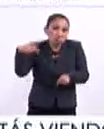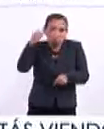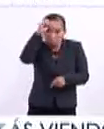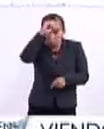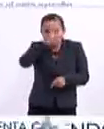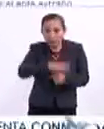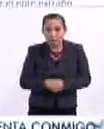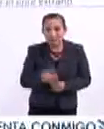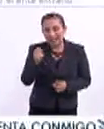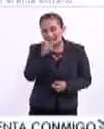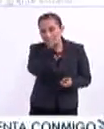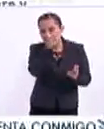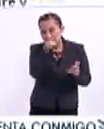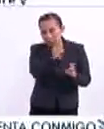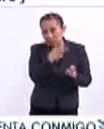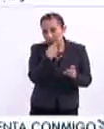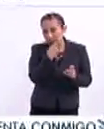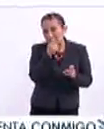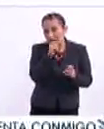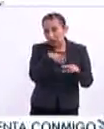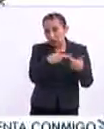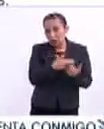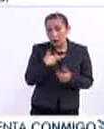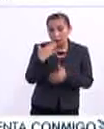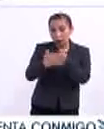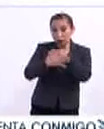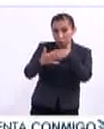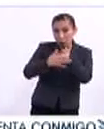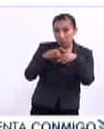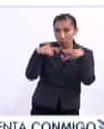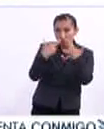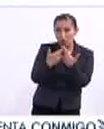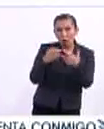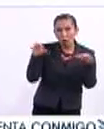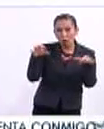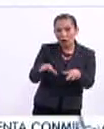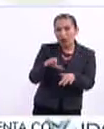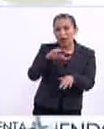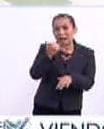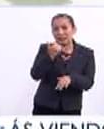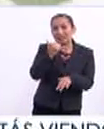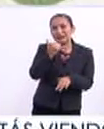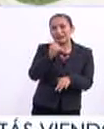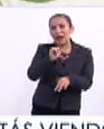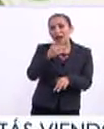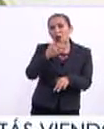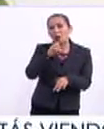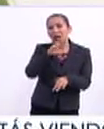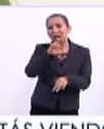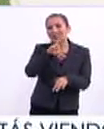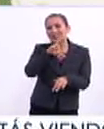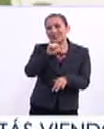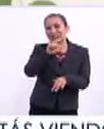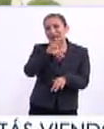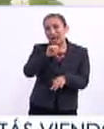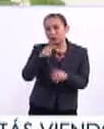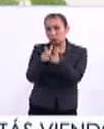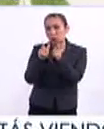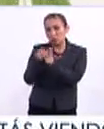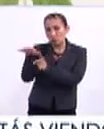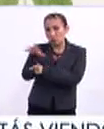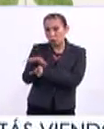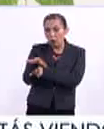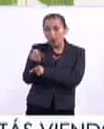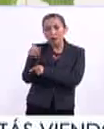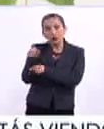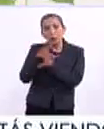punto de vista de algo que quizá sea, o sea, por ejemplo, ahora vamos a tener un evento de la ayahuasca, ¿no? De este psicoactivo, y